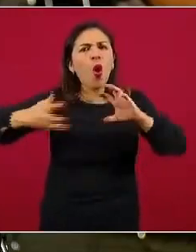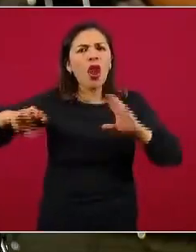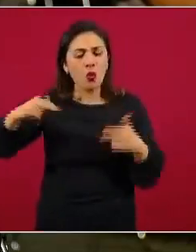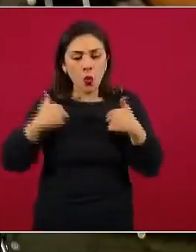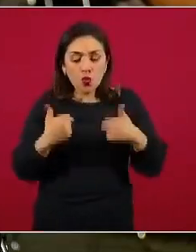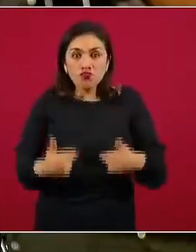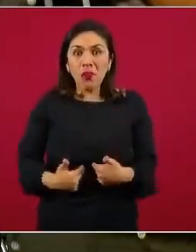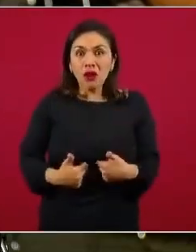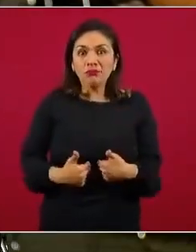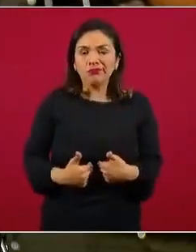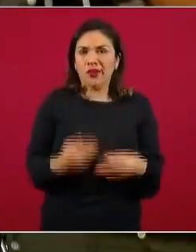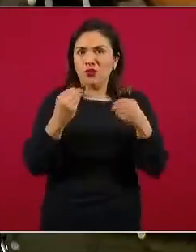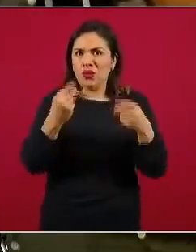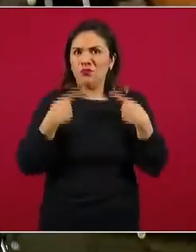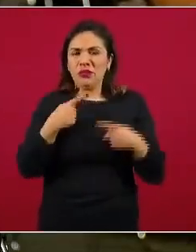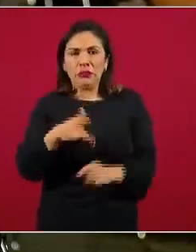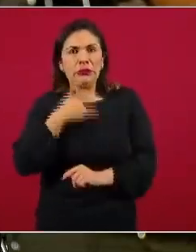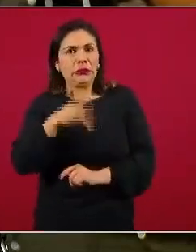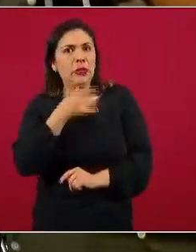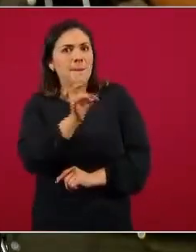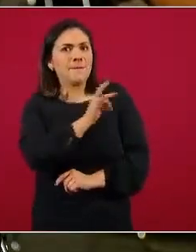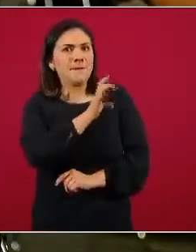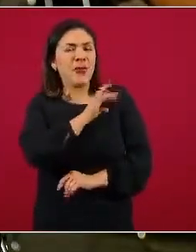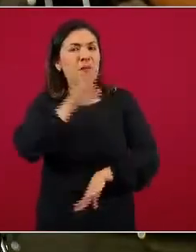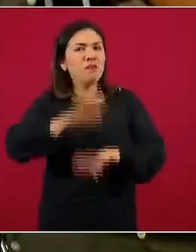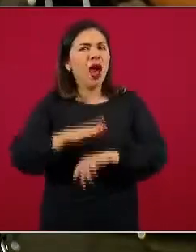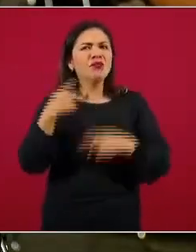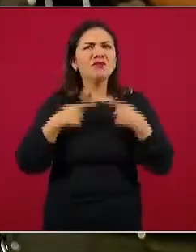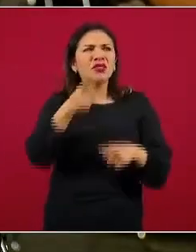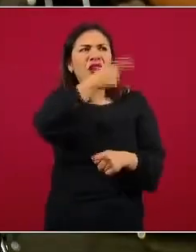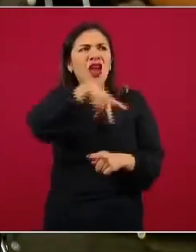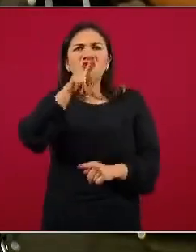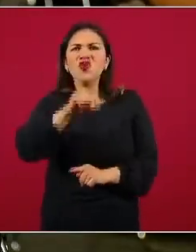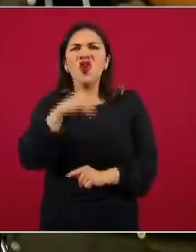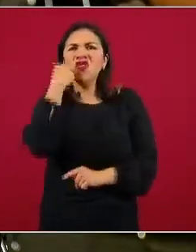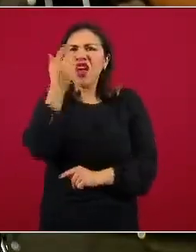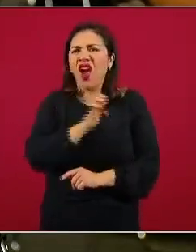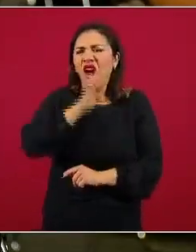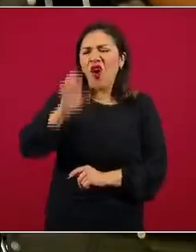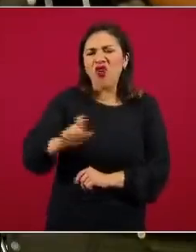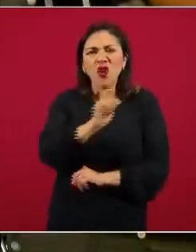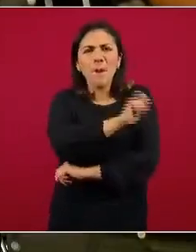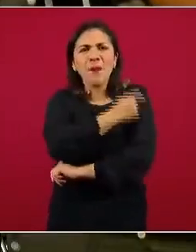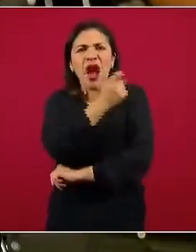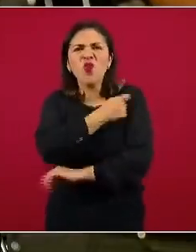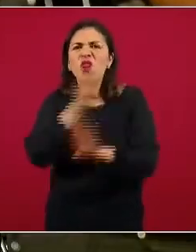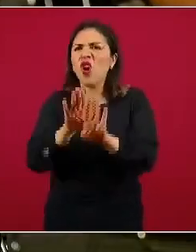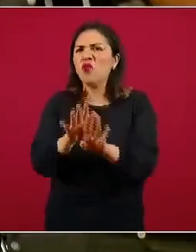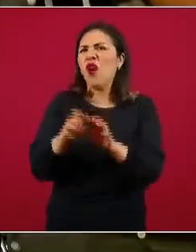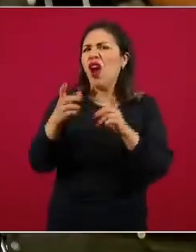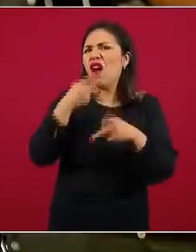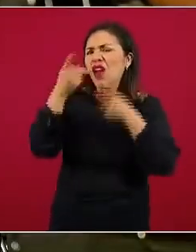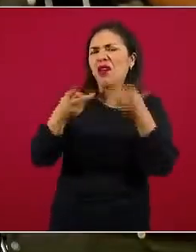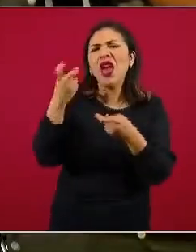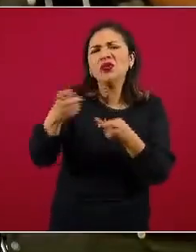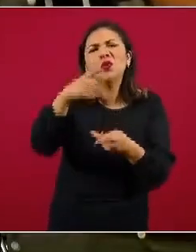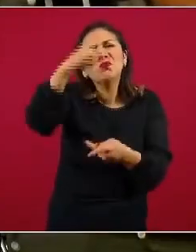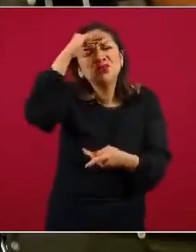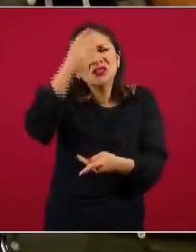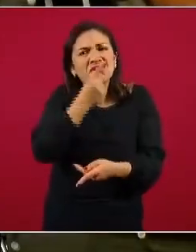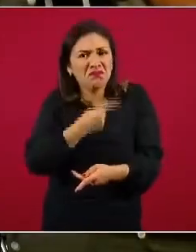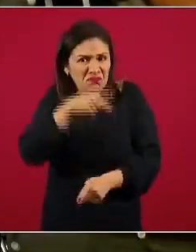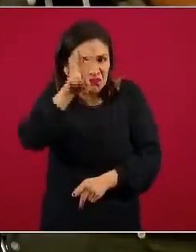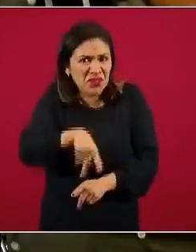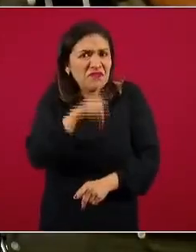mucha gente está temiendo, sobre todo los grupos antivacunas y haciendo campañas en contra de la vacunación. ¿Qué tan cierto